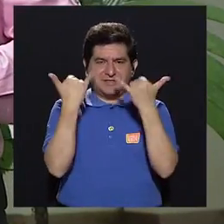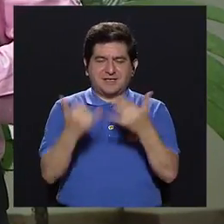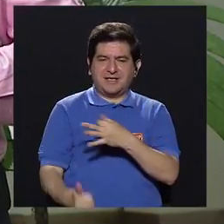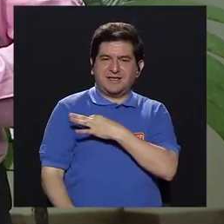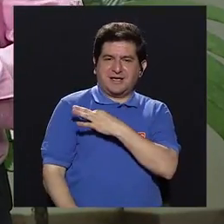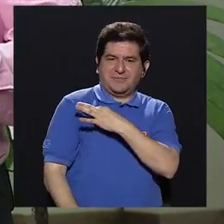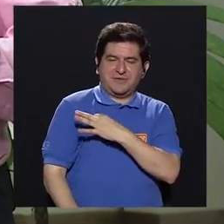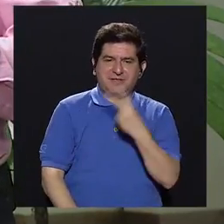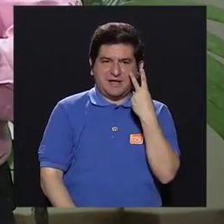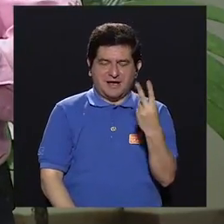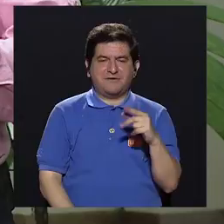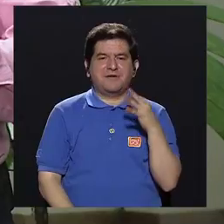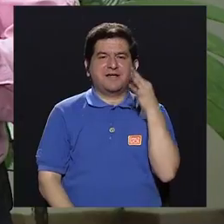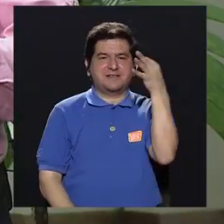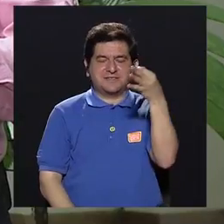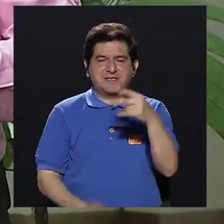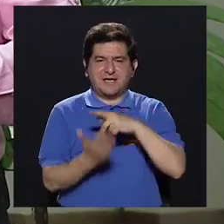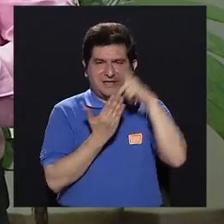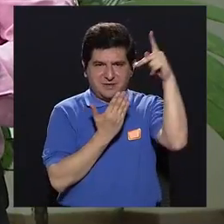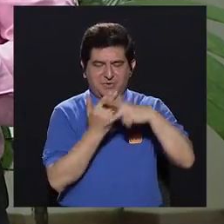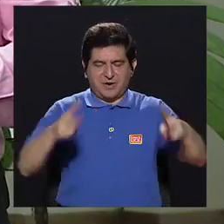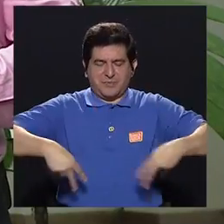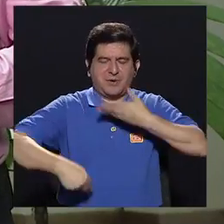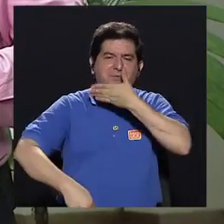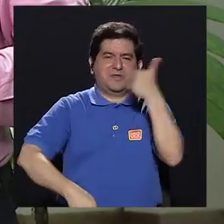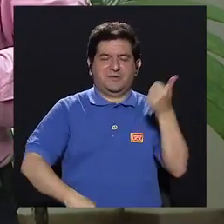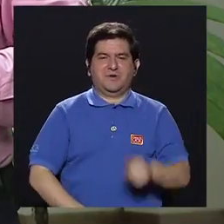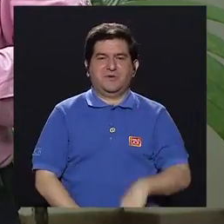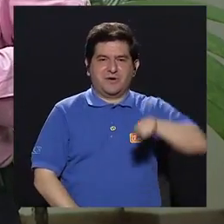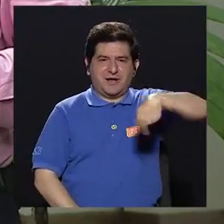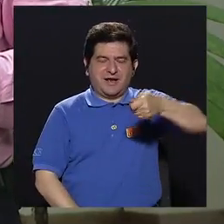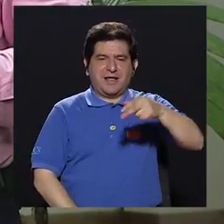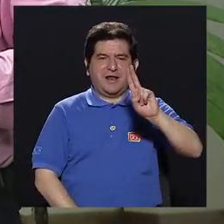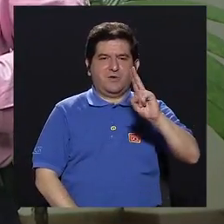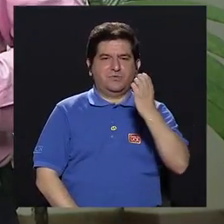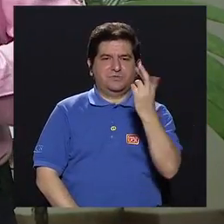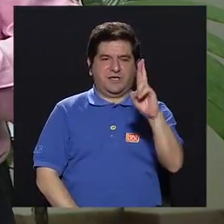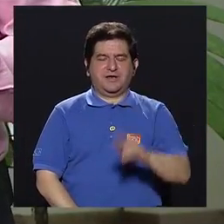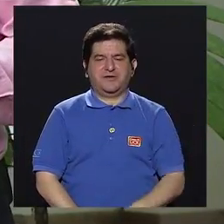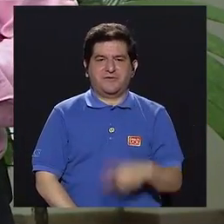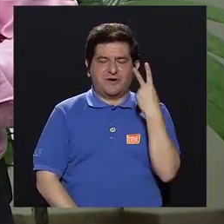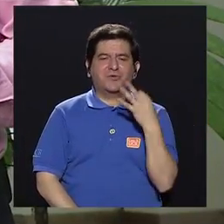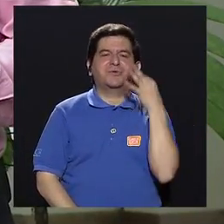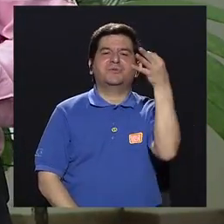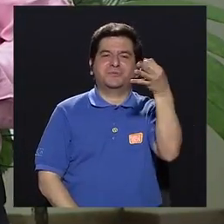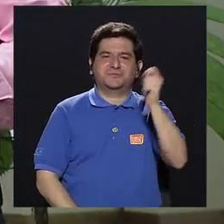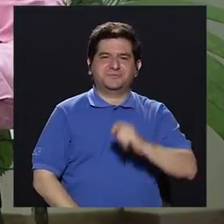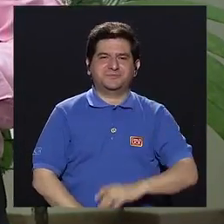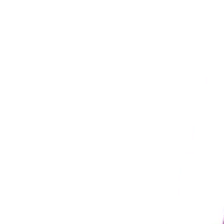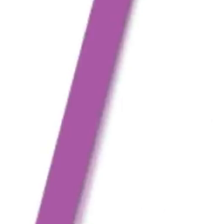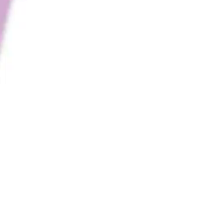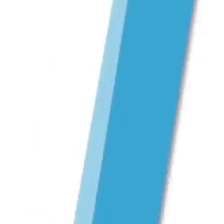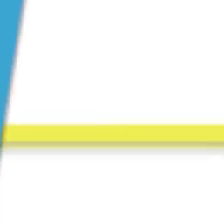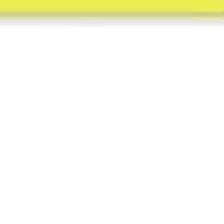desde ya le invitamos a ver nuestro siguiente capítulo de Vivir Mejor por Canal UCR. Hasta pronto. Próxima.